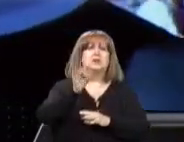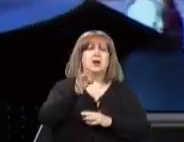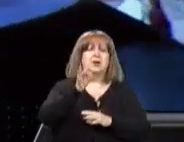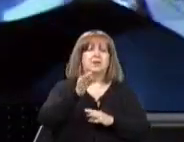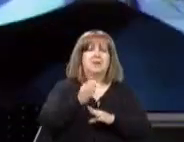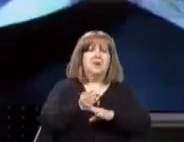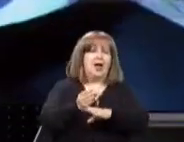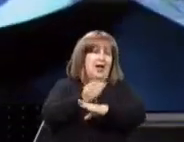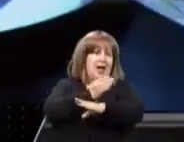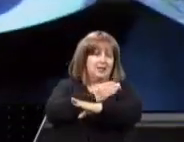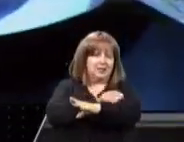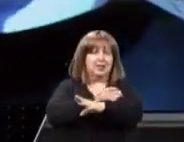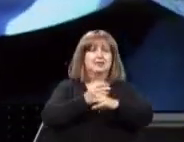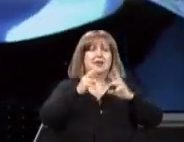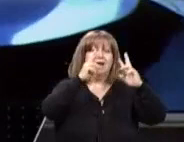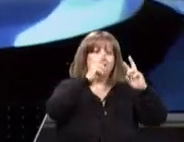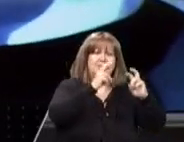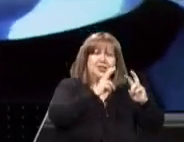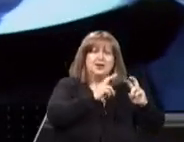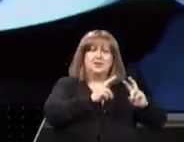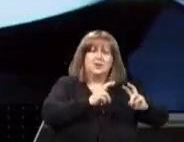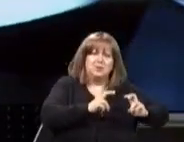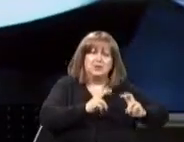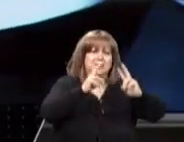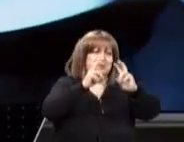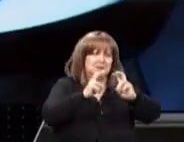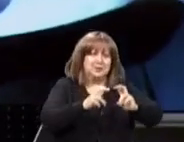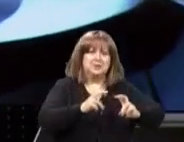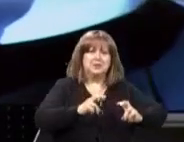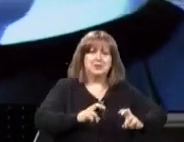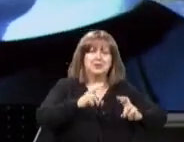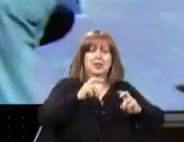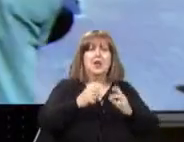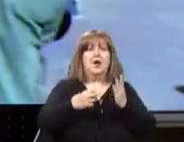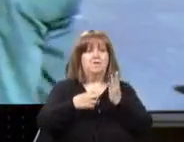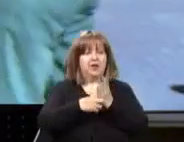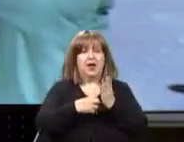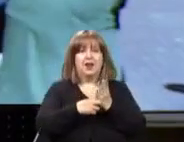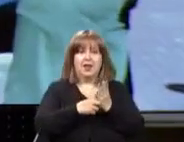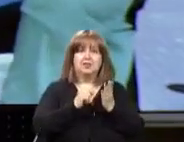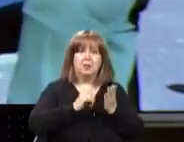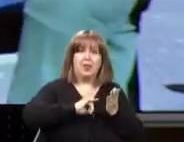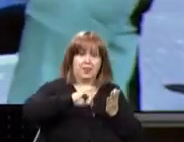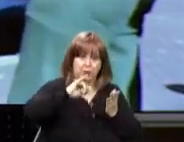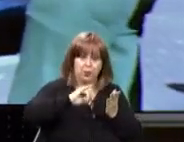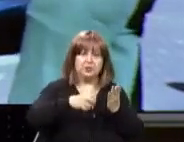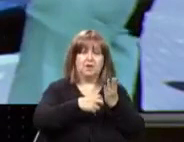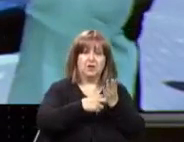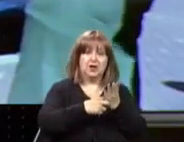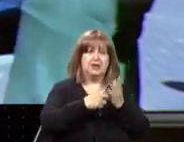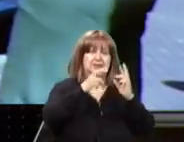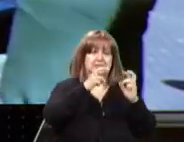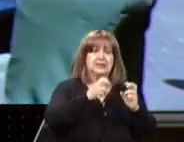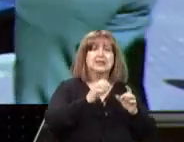han llevado a cabo los juicios de lesa humanidad de Mendoza. La Fiscalía ha tomado mucho de la investigación que se ha hecho desde el